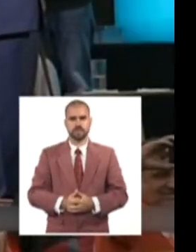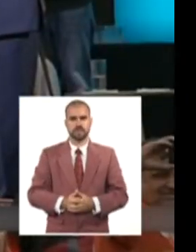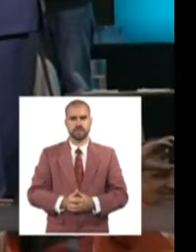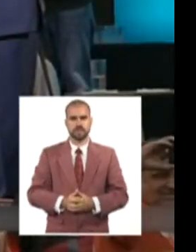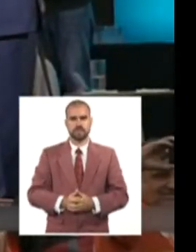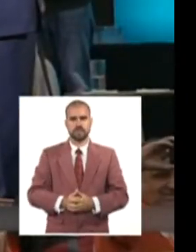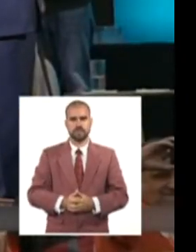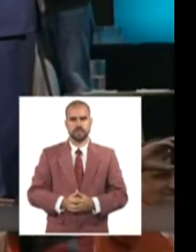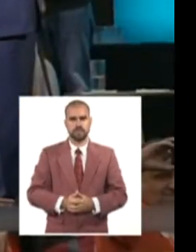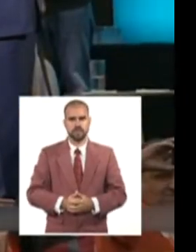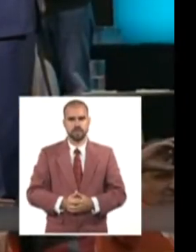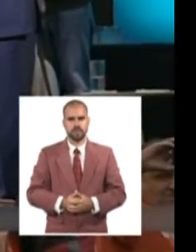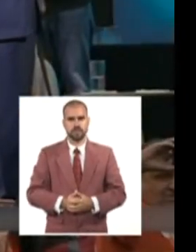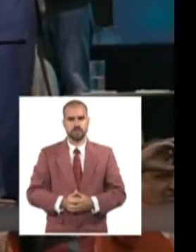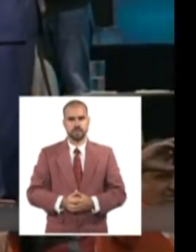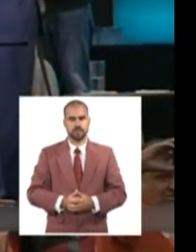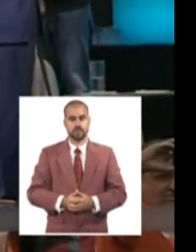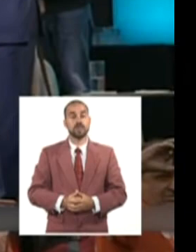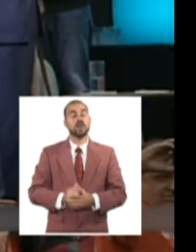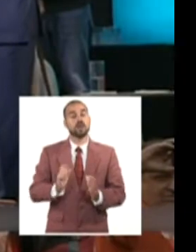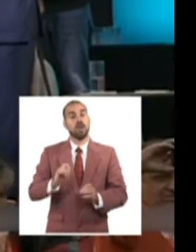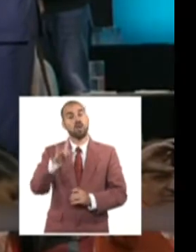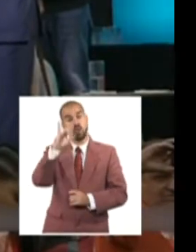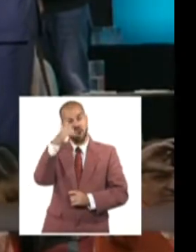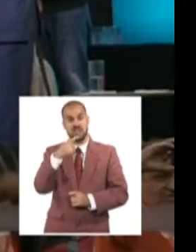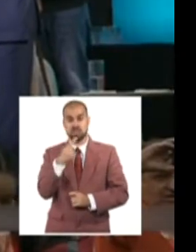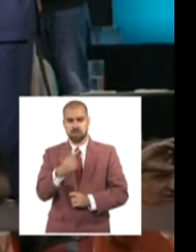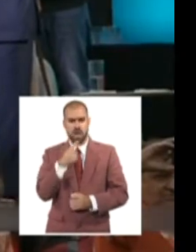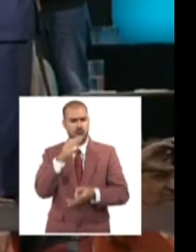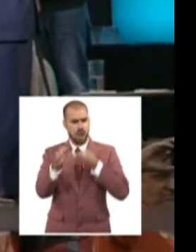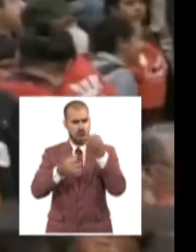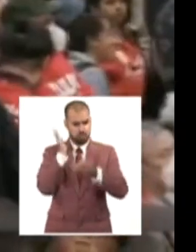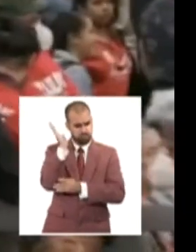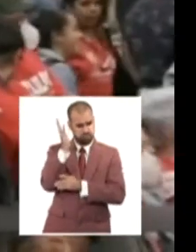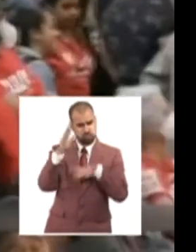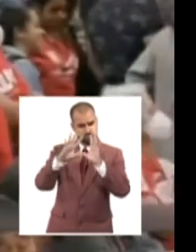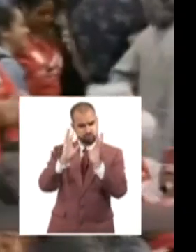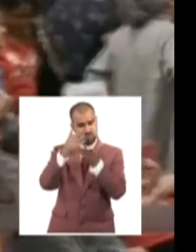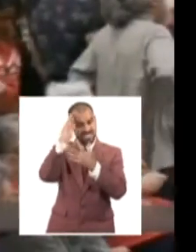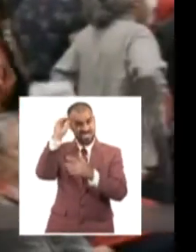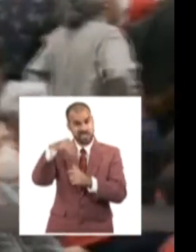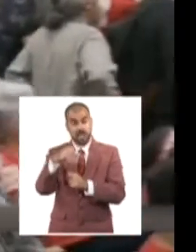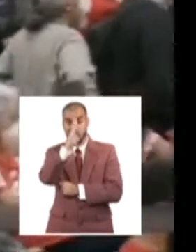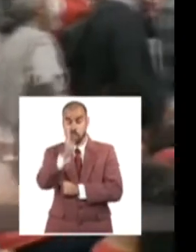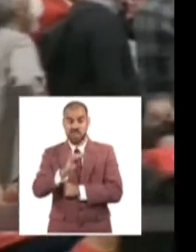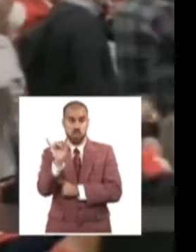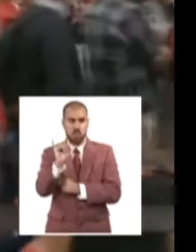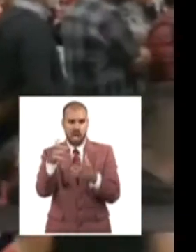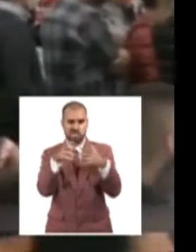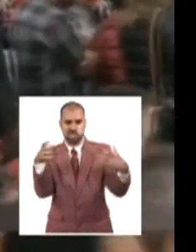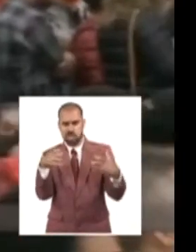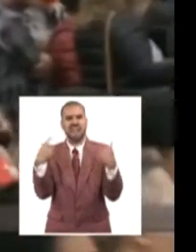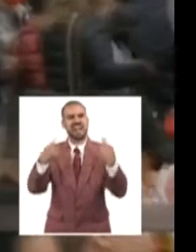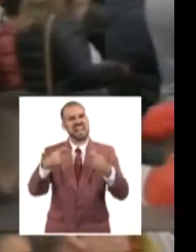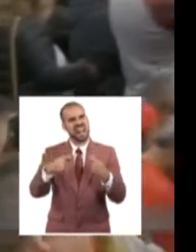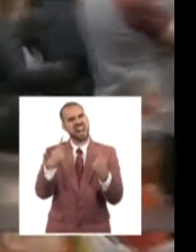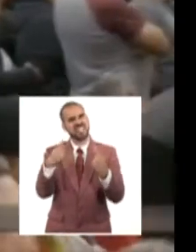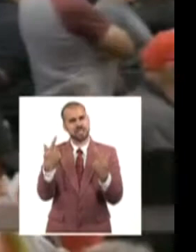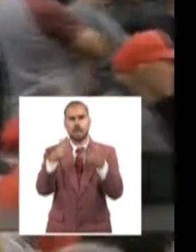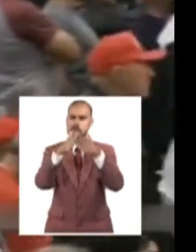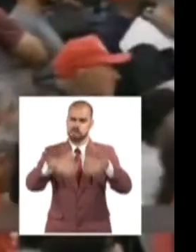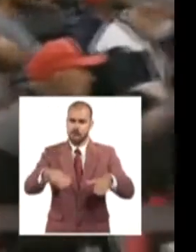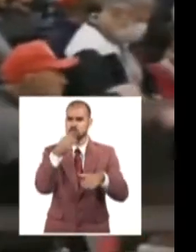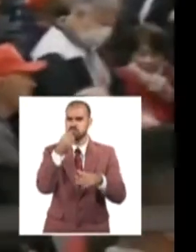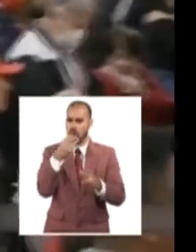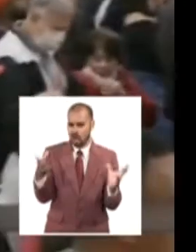adoptó un tono moderado y conciliador en un país muy polarizado y dijo que brasil necesita calma y unión para el